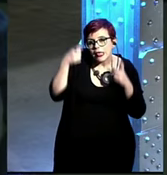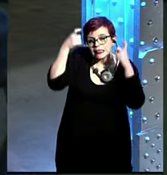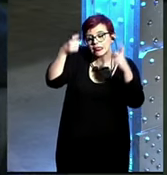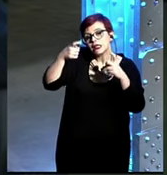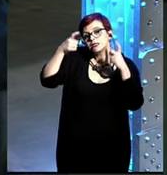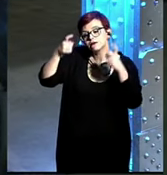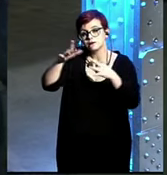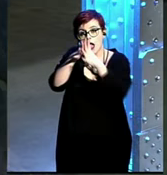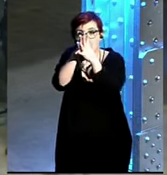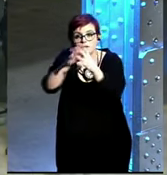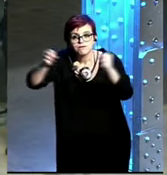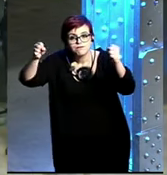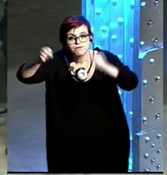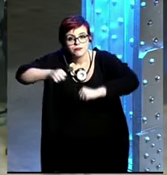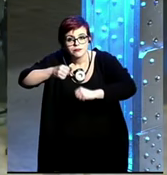entendimiento.